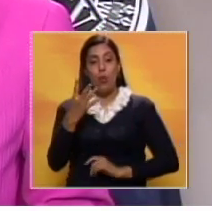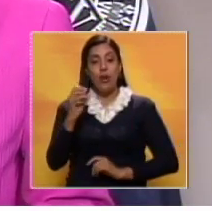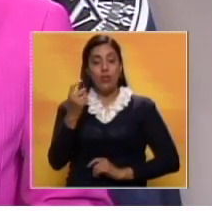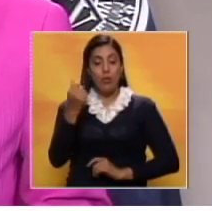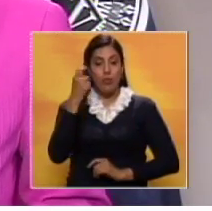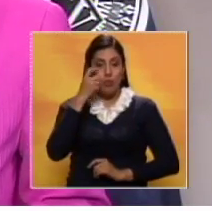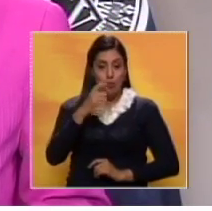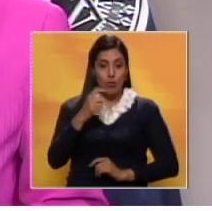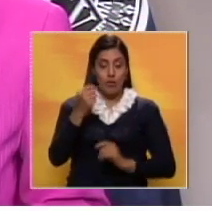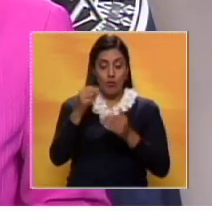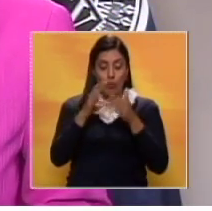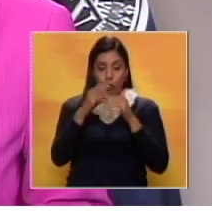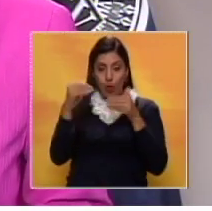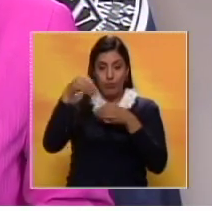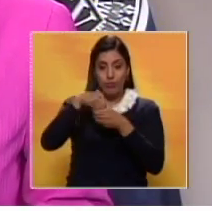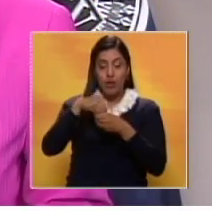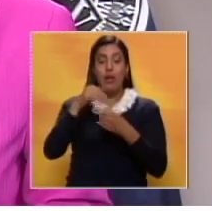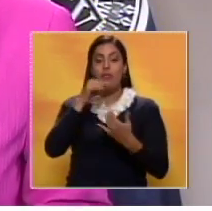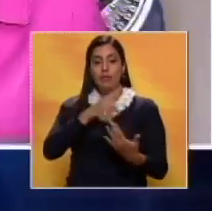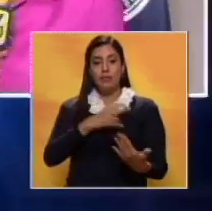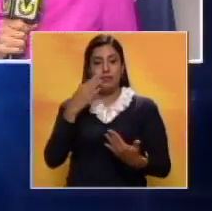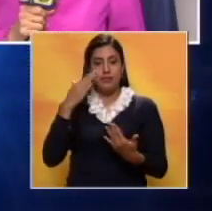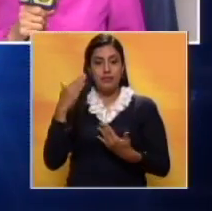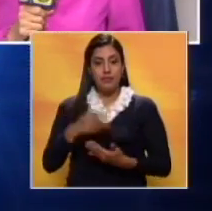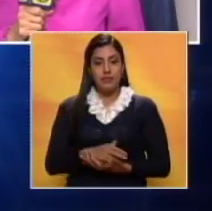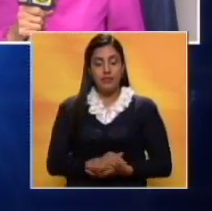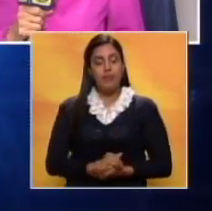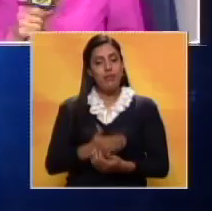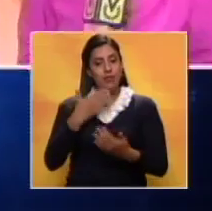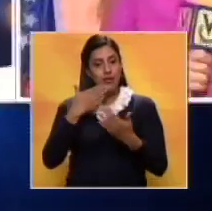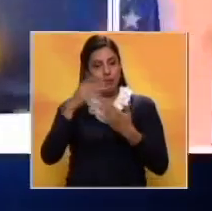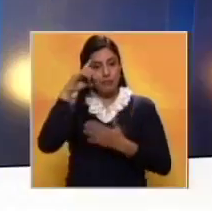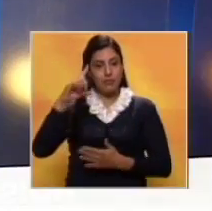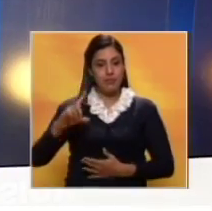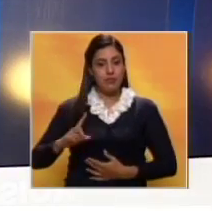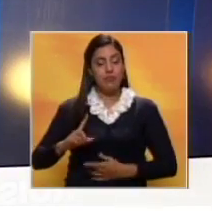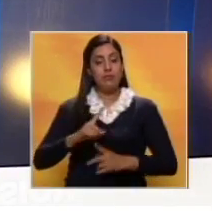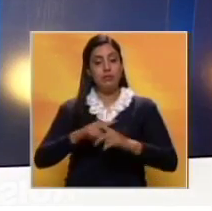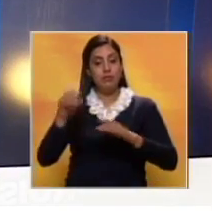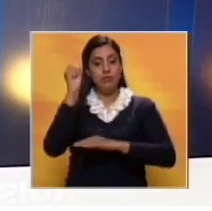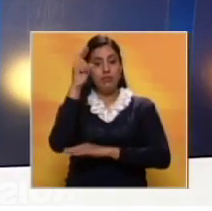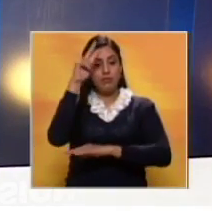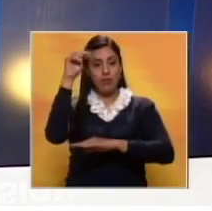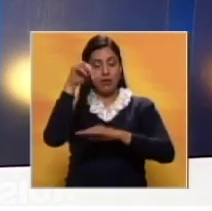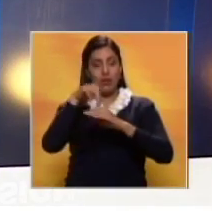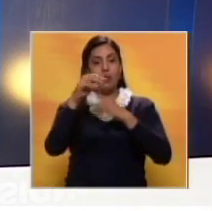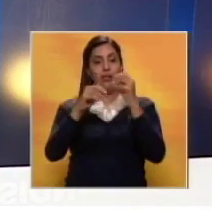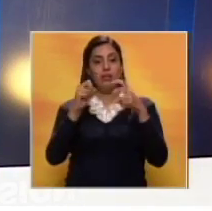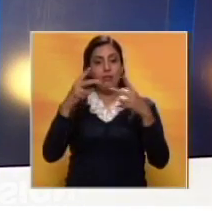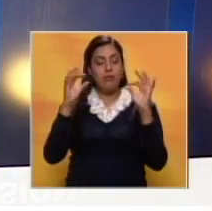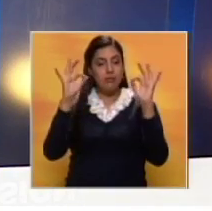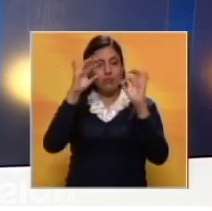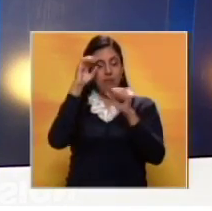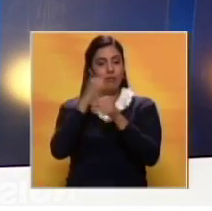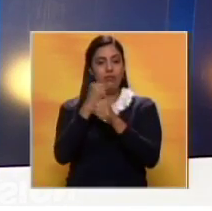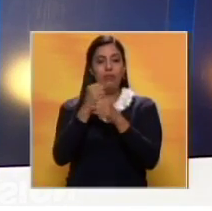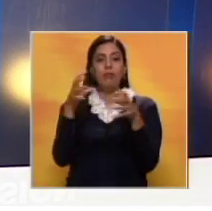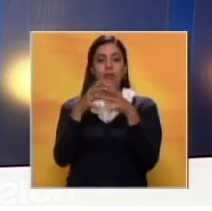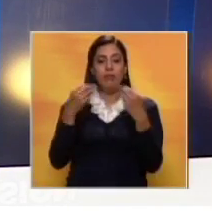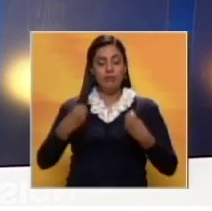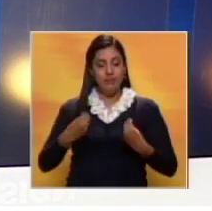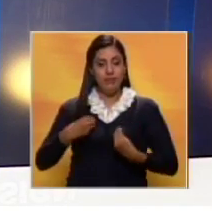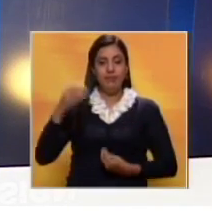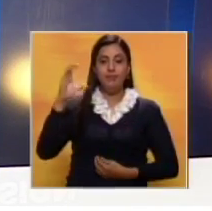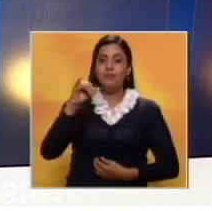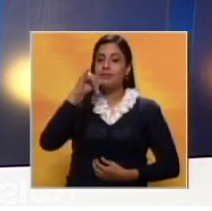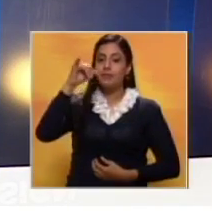2.640 bolívares por dólar. Liz Flores, Noticiero Venevisión. Muchísimas gracias, Liz. La Asamblea Nacional realiza una sesión especial con habitantes de